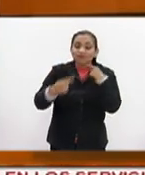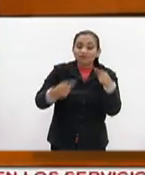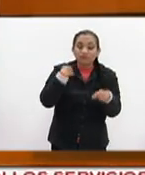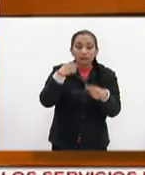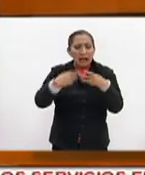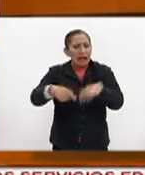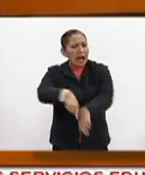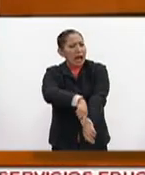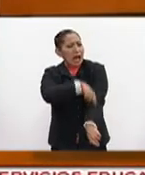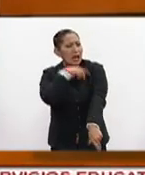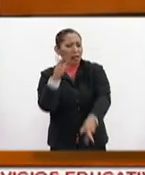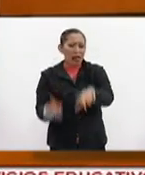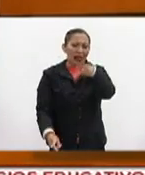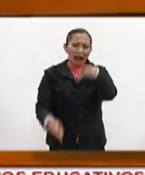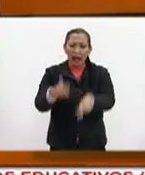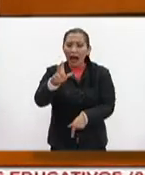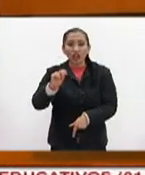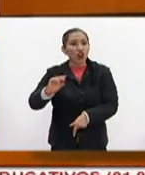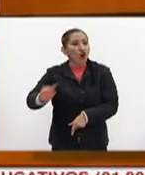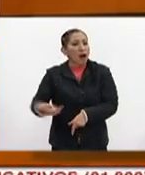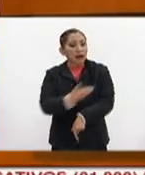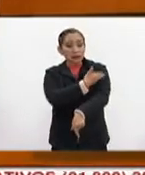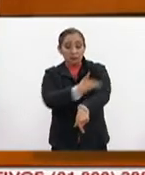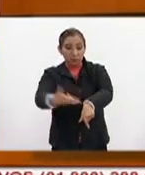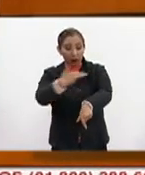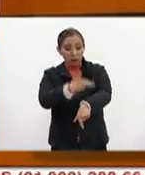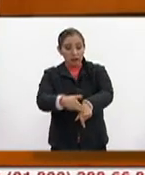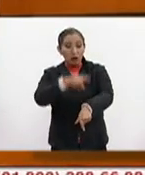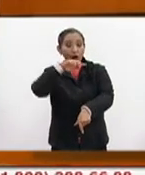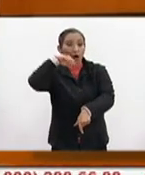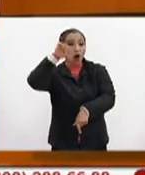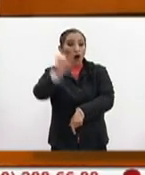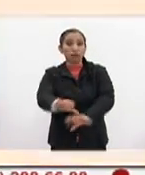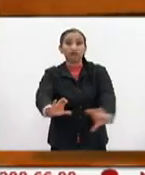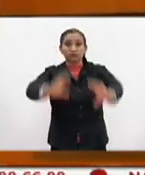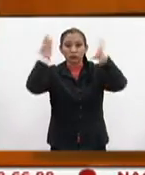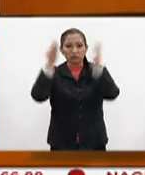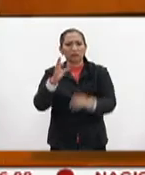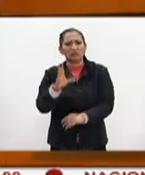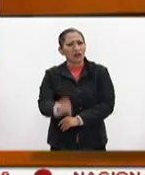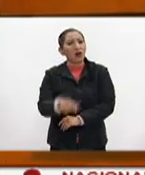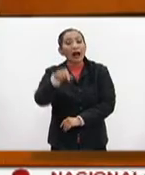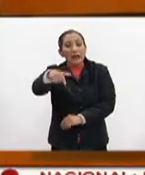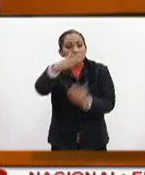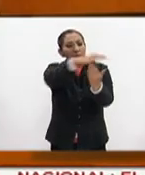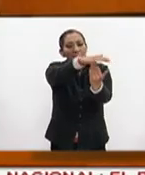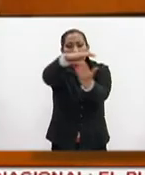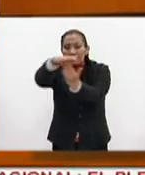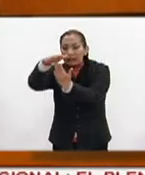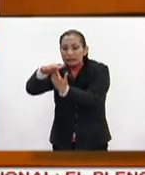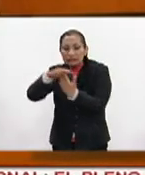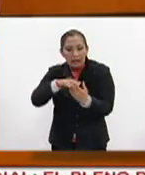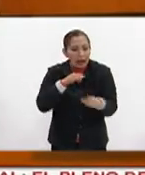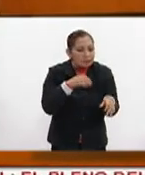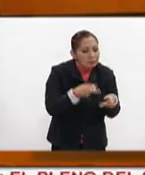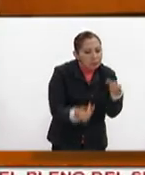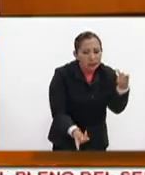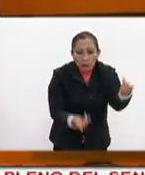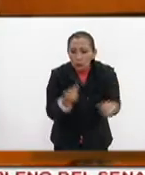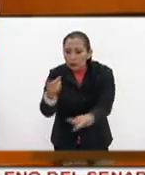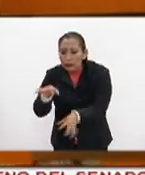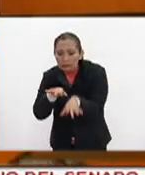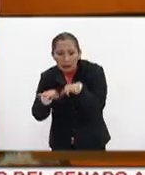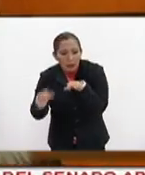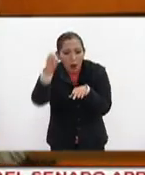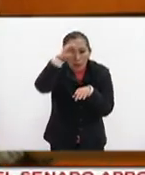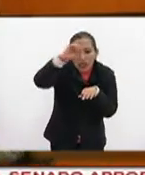amplia discusión. No es proceso de fast track, como se dijo. Se hicieron mesas de trabajo donde se atendieron